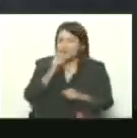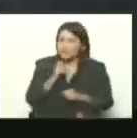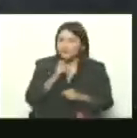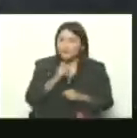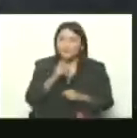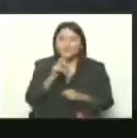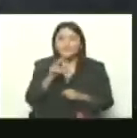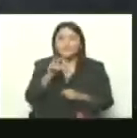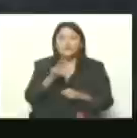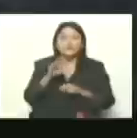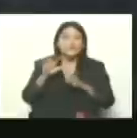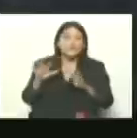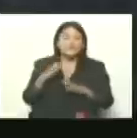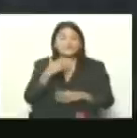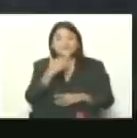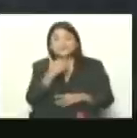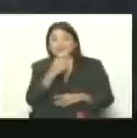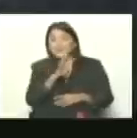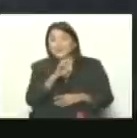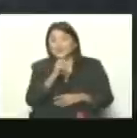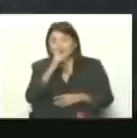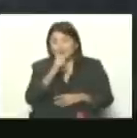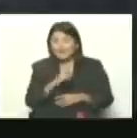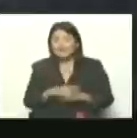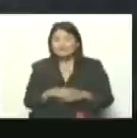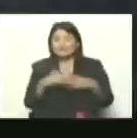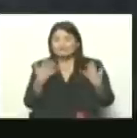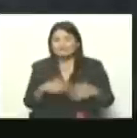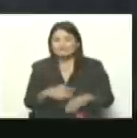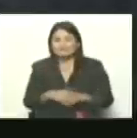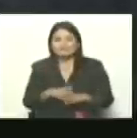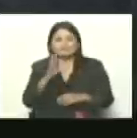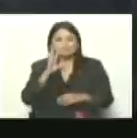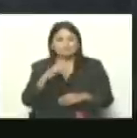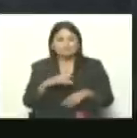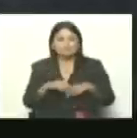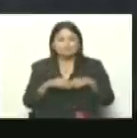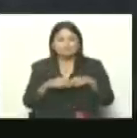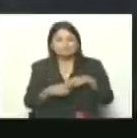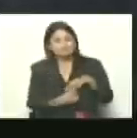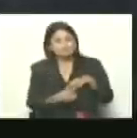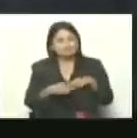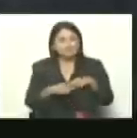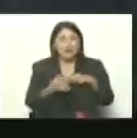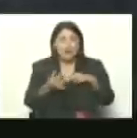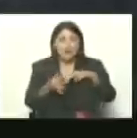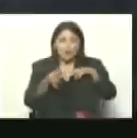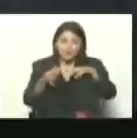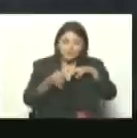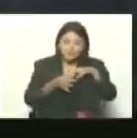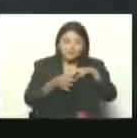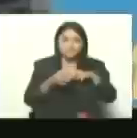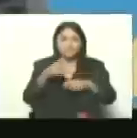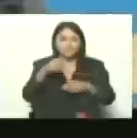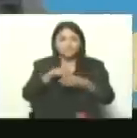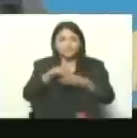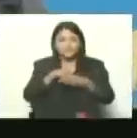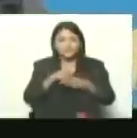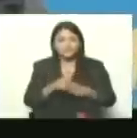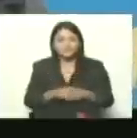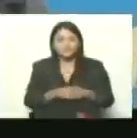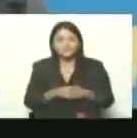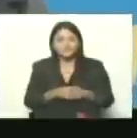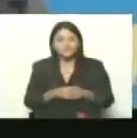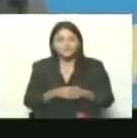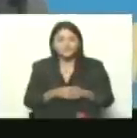llega cerca de los 40, le pega la cosa. Sí, sí, ¿ah? Y tienes la bota ahora. Tengo una bota Walker y ya